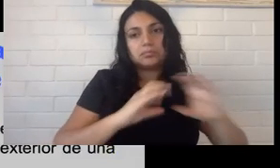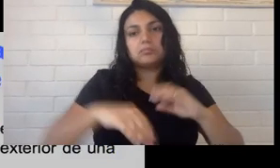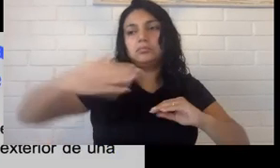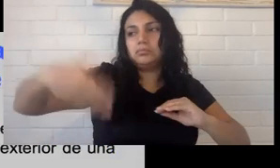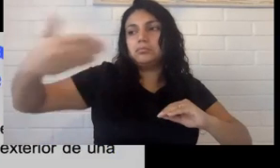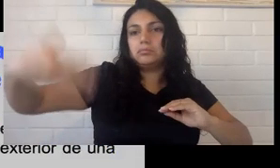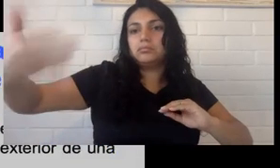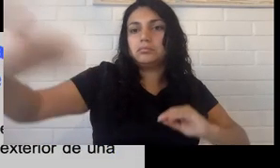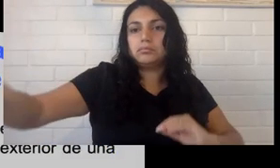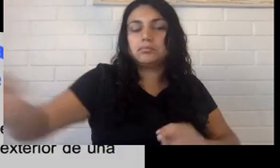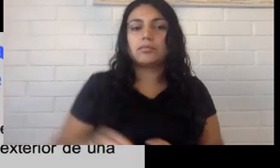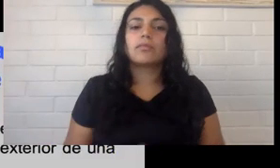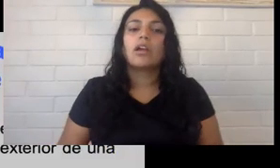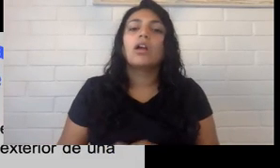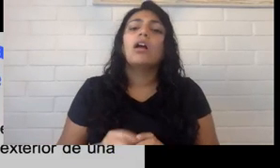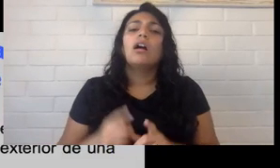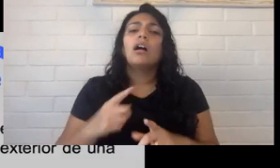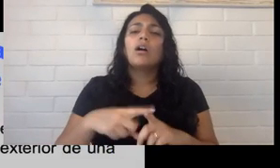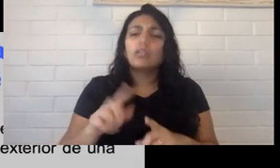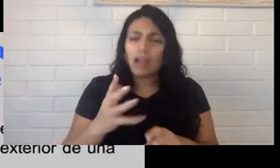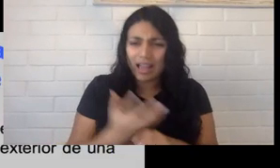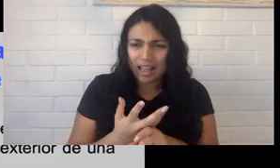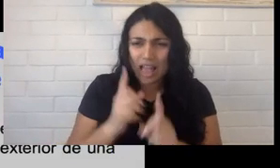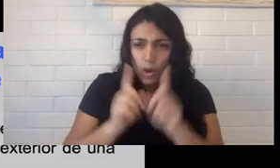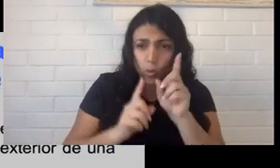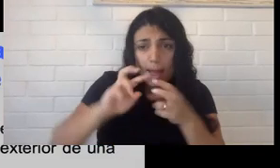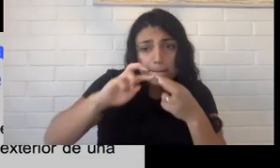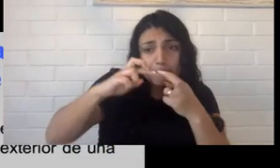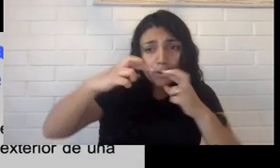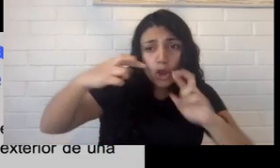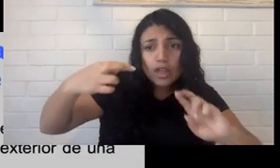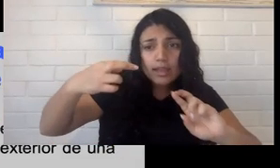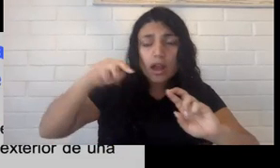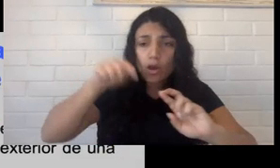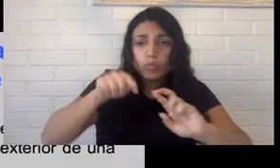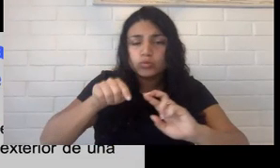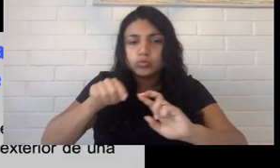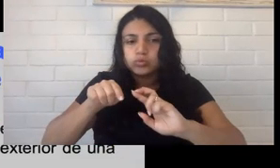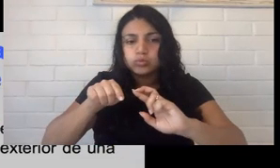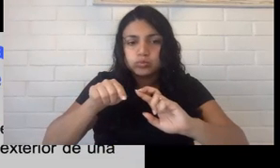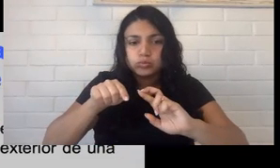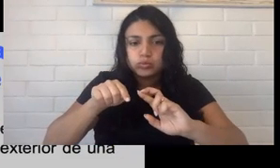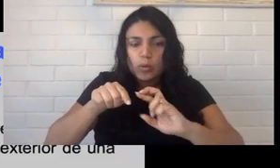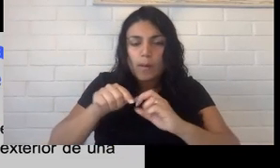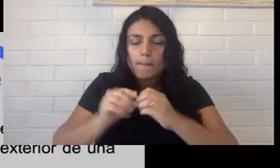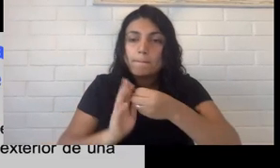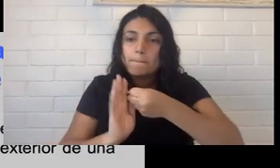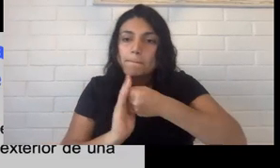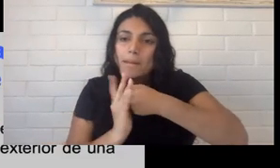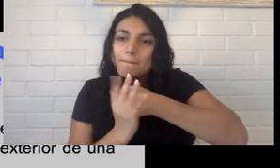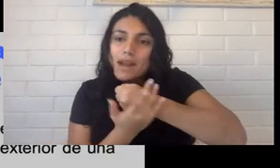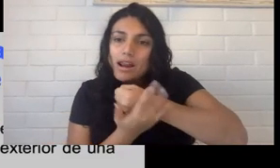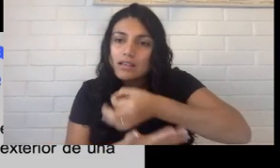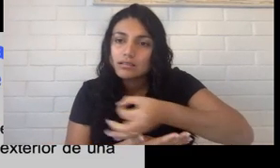existencia de algunas proteínas que están presentes en la membrana